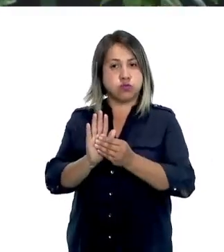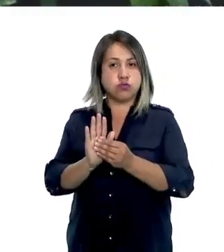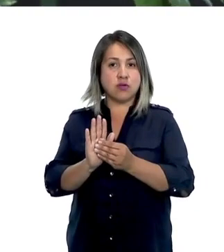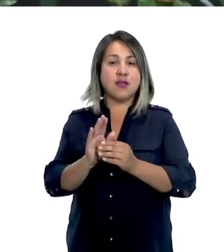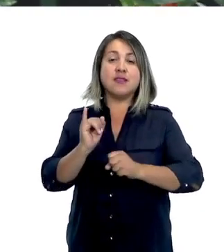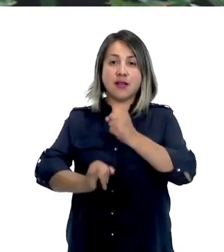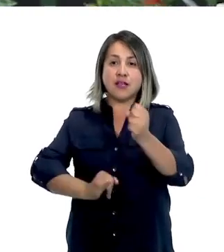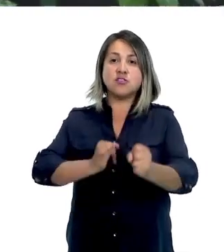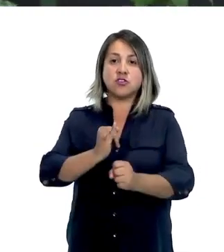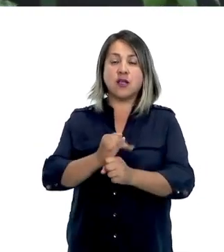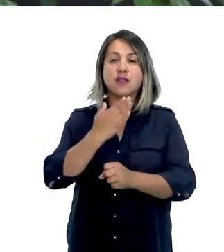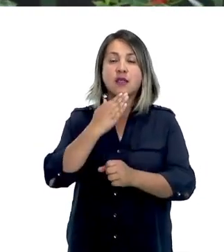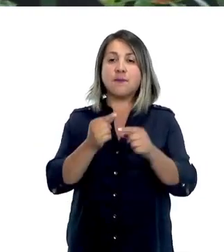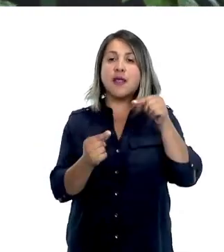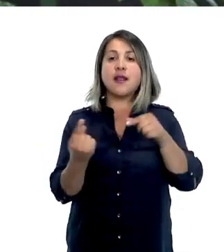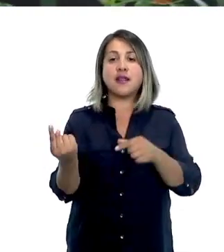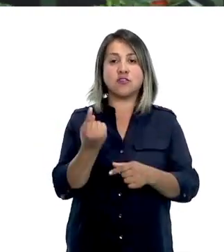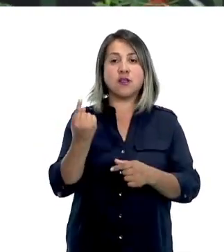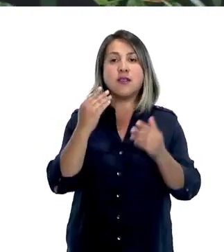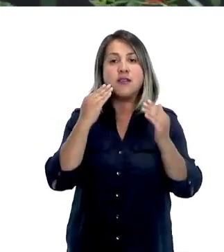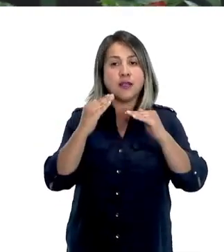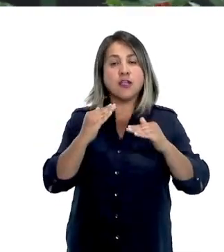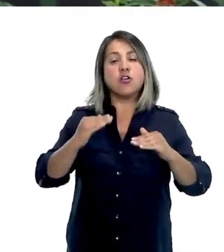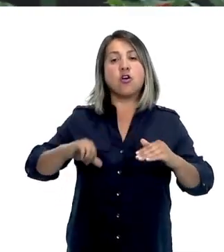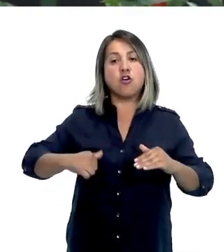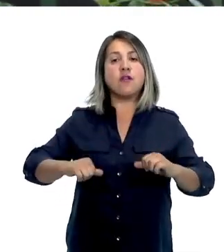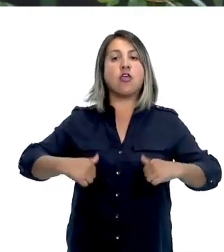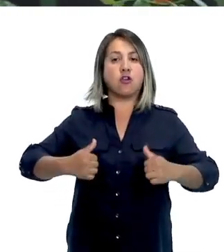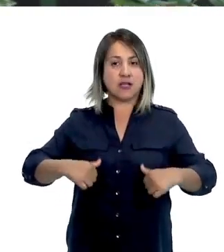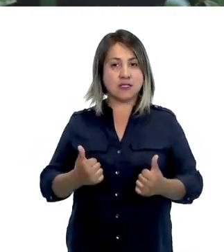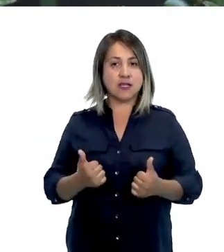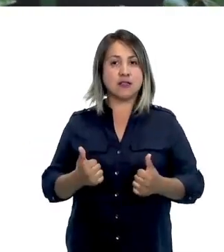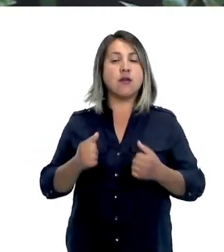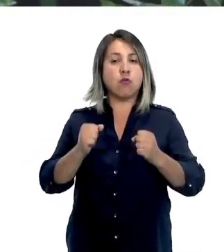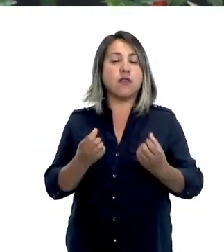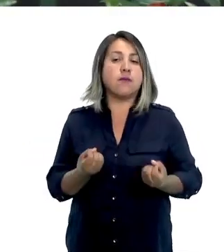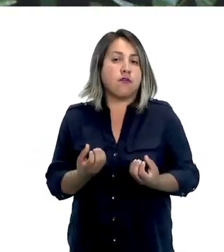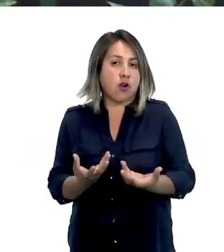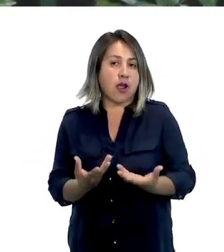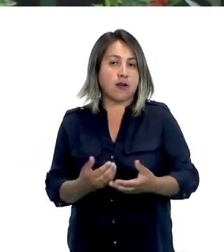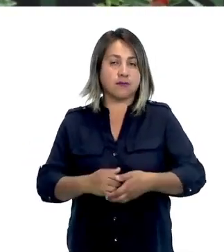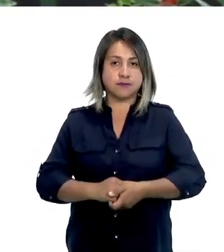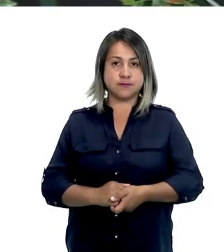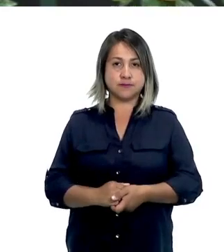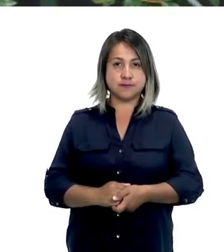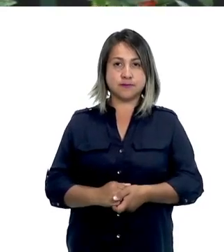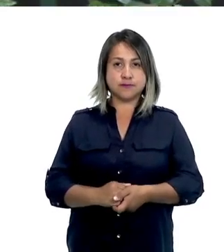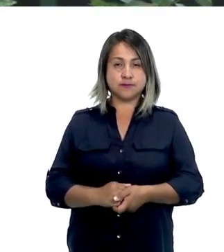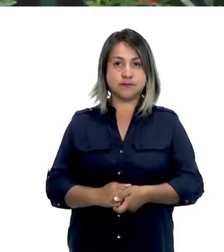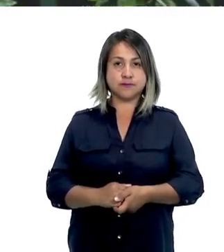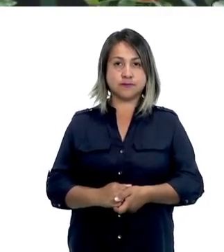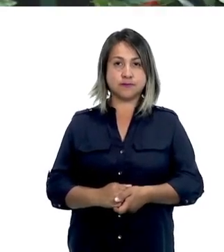derechos específicamente consagrados a nivel internacional como nacional respecto de niños, niñas y adolescentes se pueda producir.